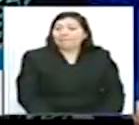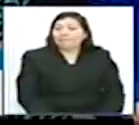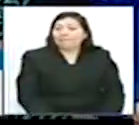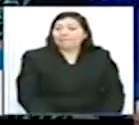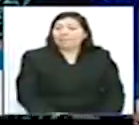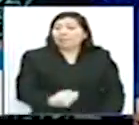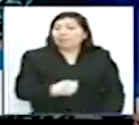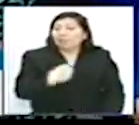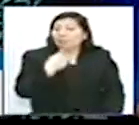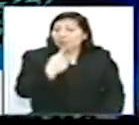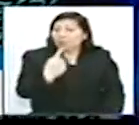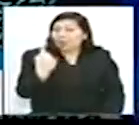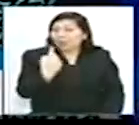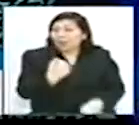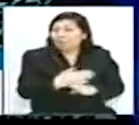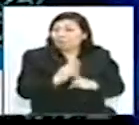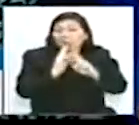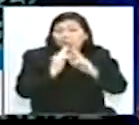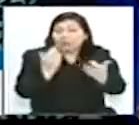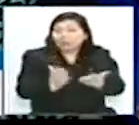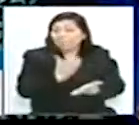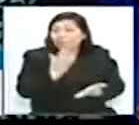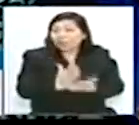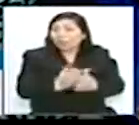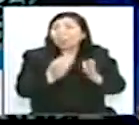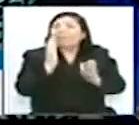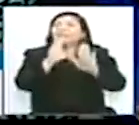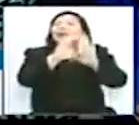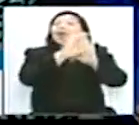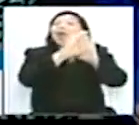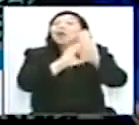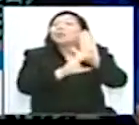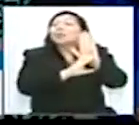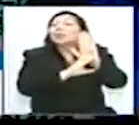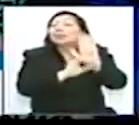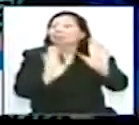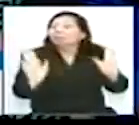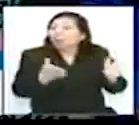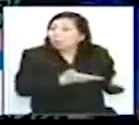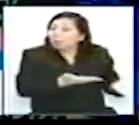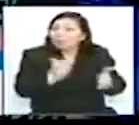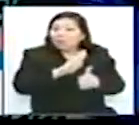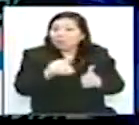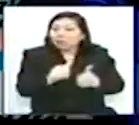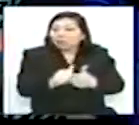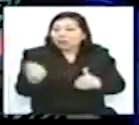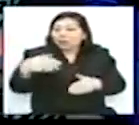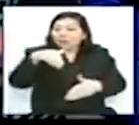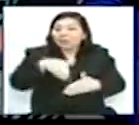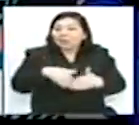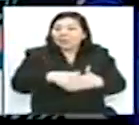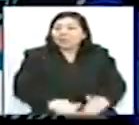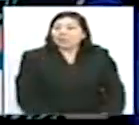Como yo le digo, la única manera de resolver esta crisis está en la Constitución. Hoy día nos vamos todos y llamamos a